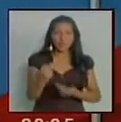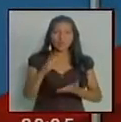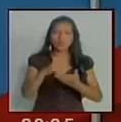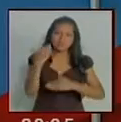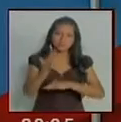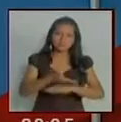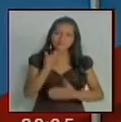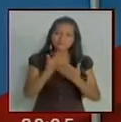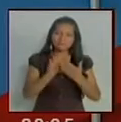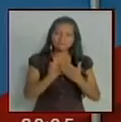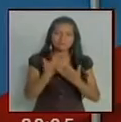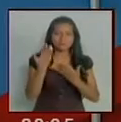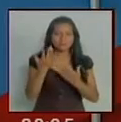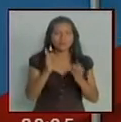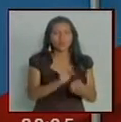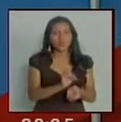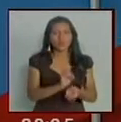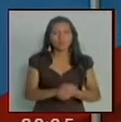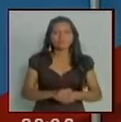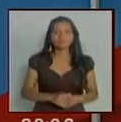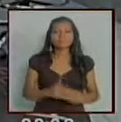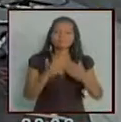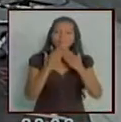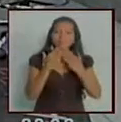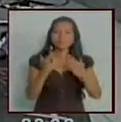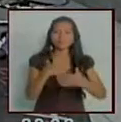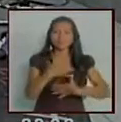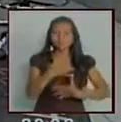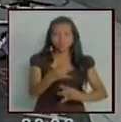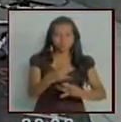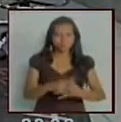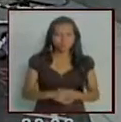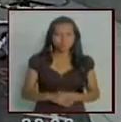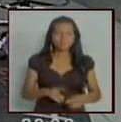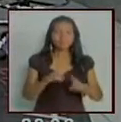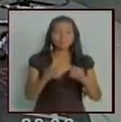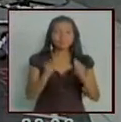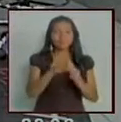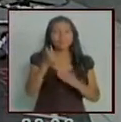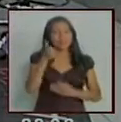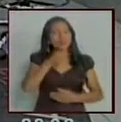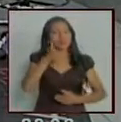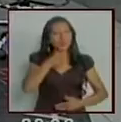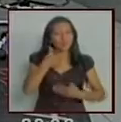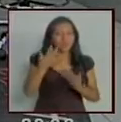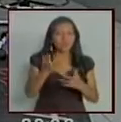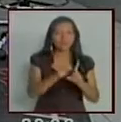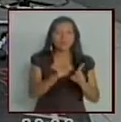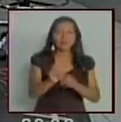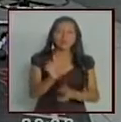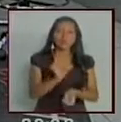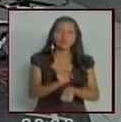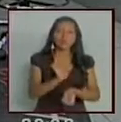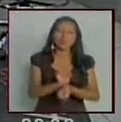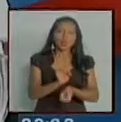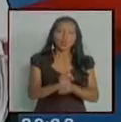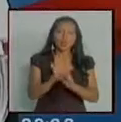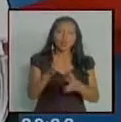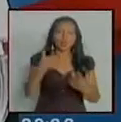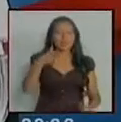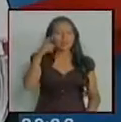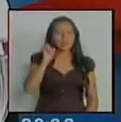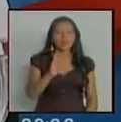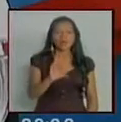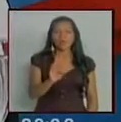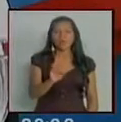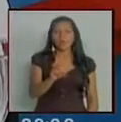Edwin. Bienvenido, doctor. Gracias, gracias a su servicio. No, un gusto. Y acá a mi lado se encuentra la doctora Bernadette Iglesias, es médico